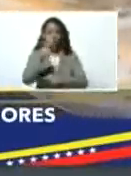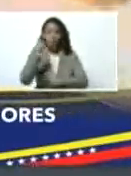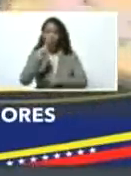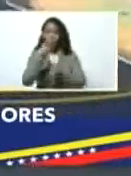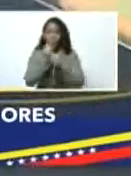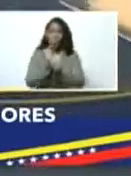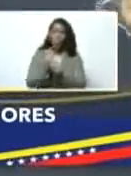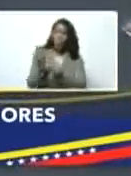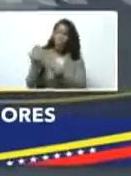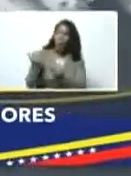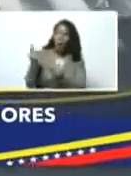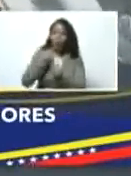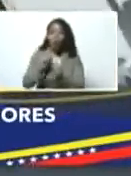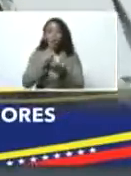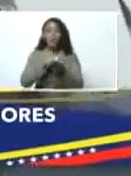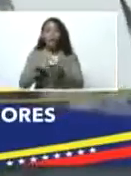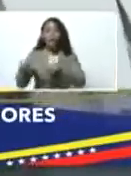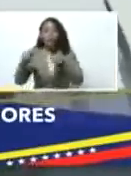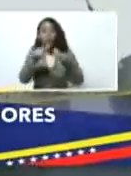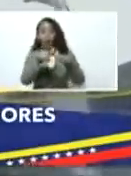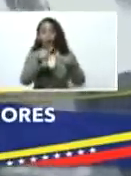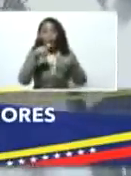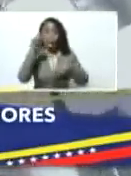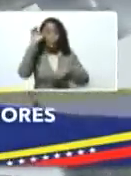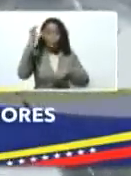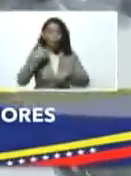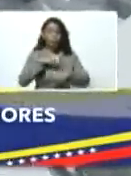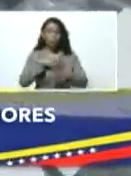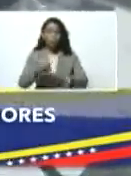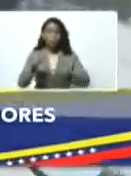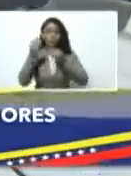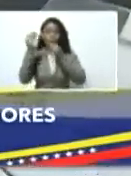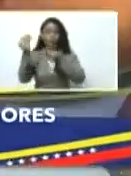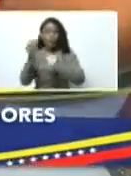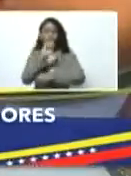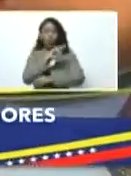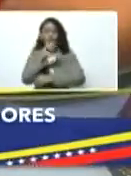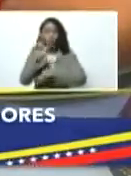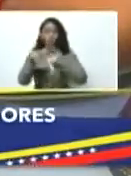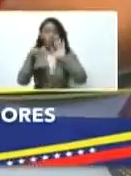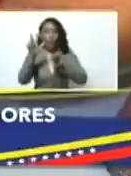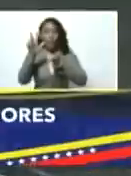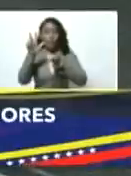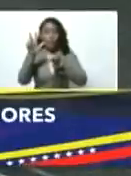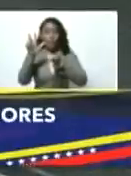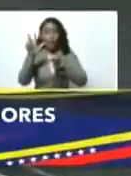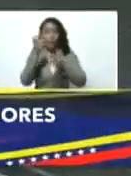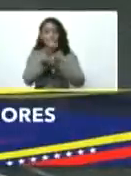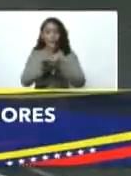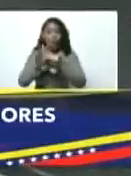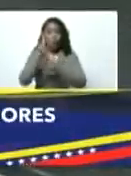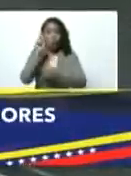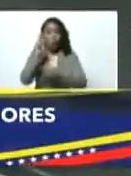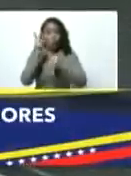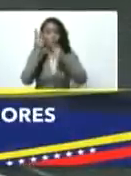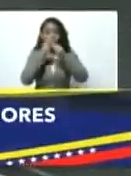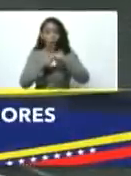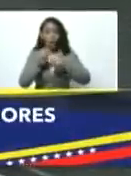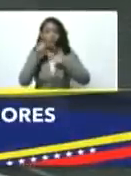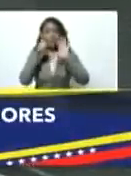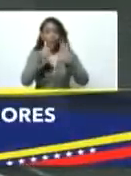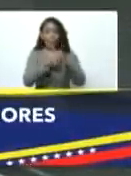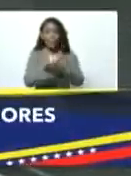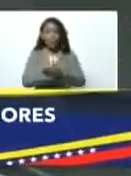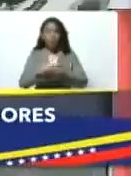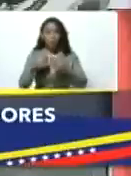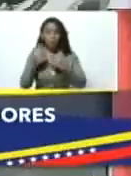venga, llega a cada rincón del país. Hoy estamos entregando 213 créditos por un monto de 6